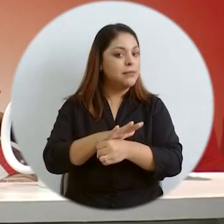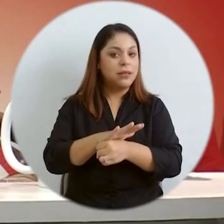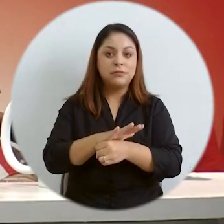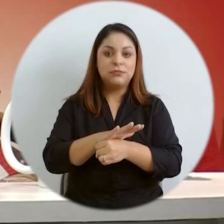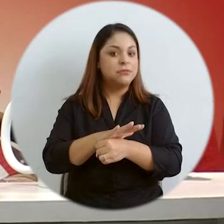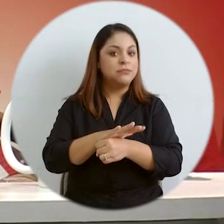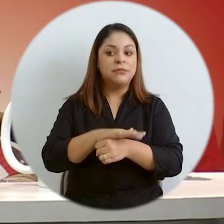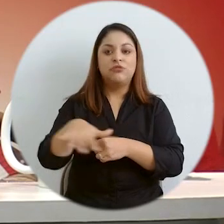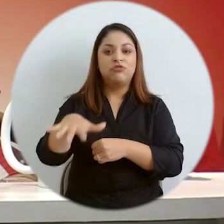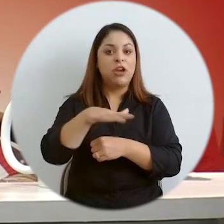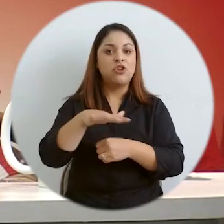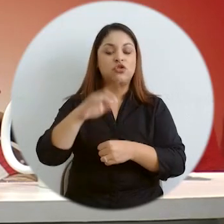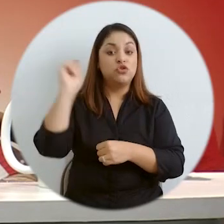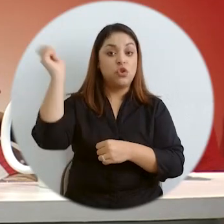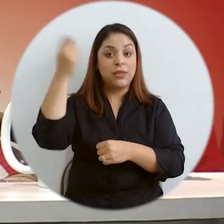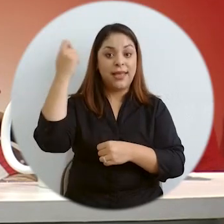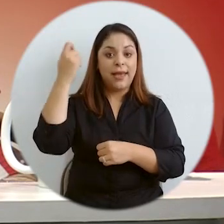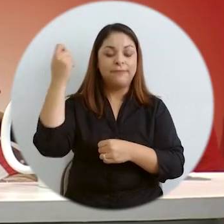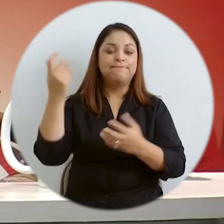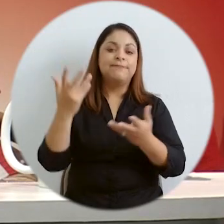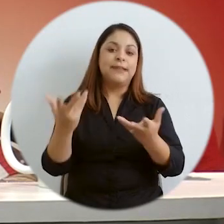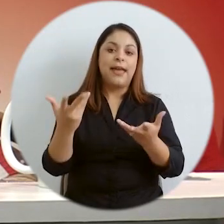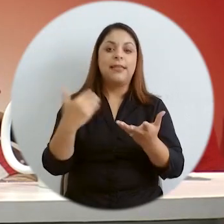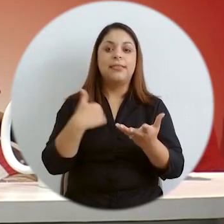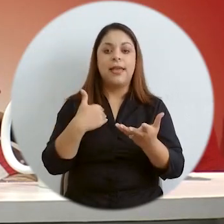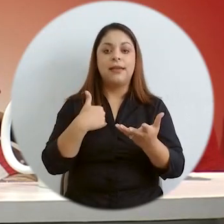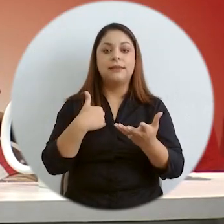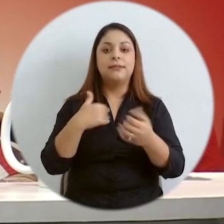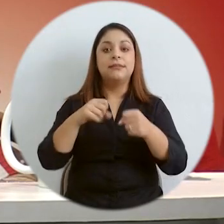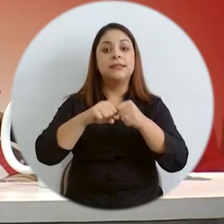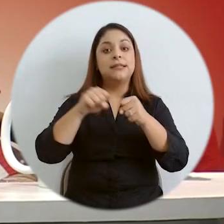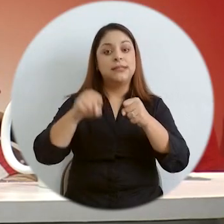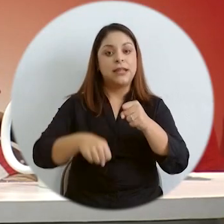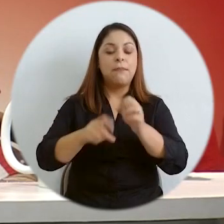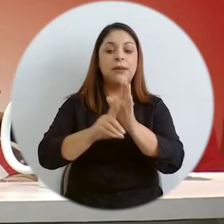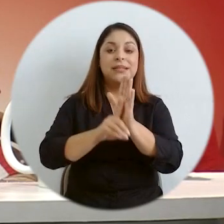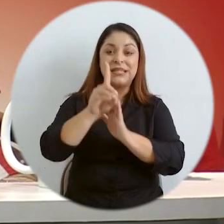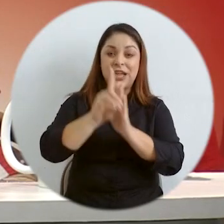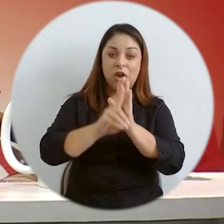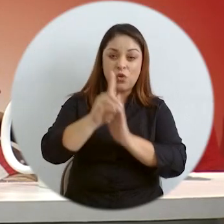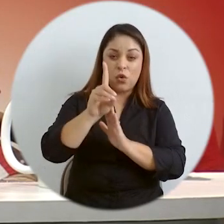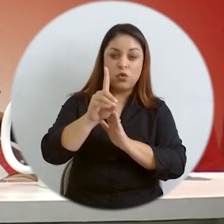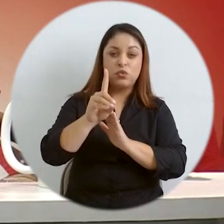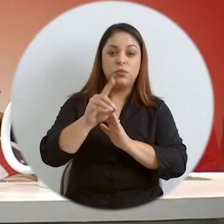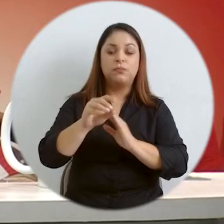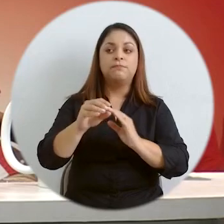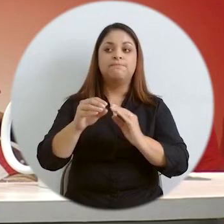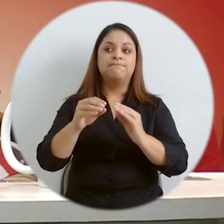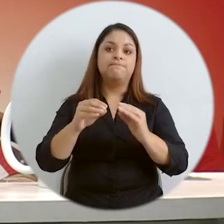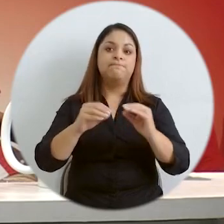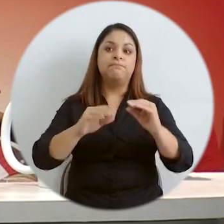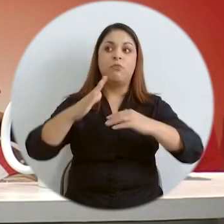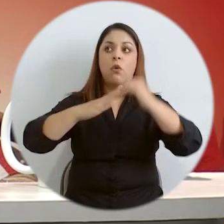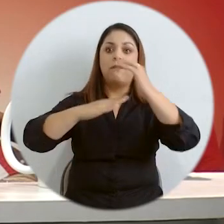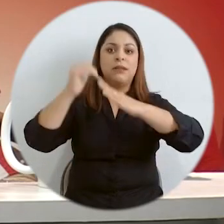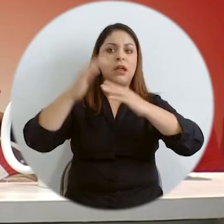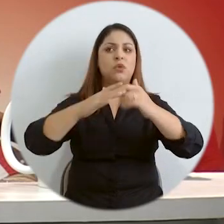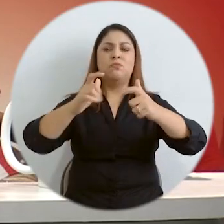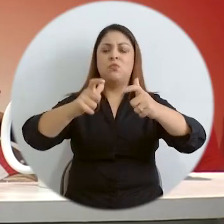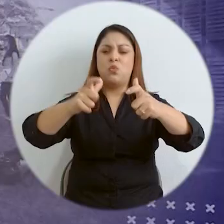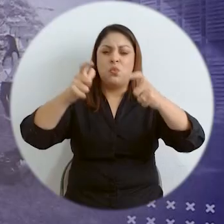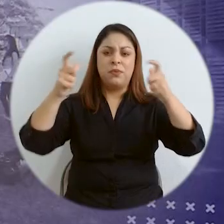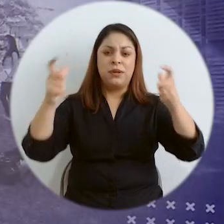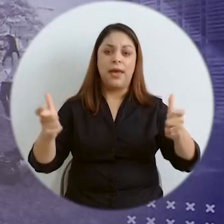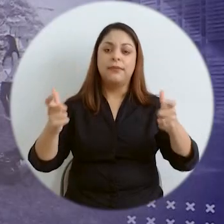región chorotega que conviven con sistemas de desarrollo inmobiliario de alta gama, y que